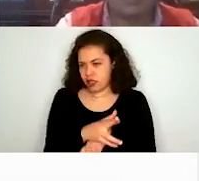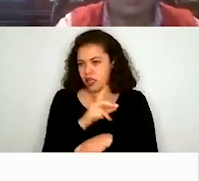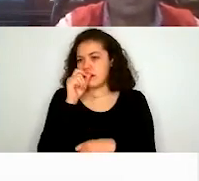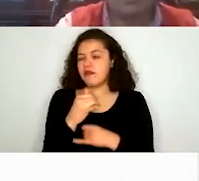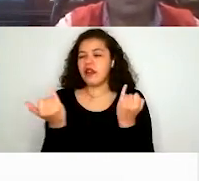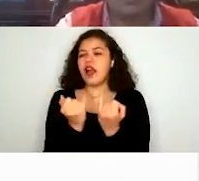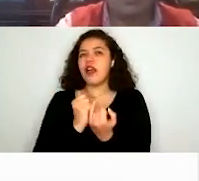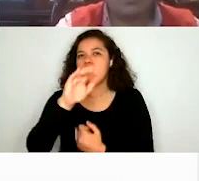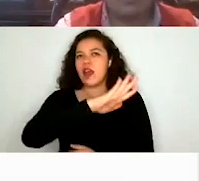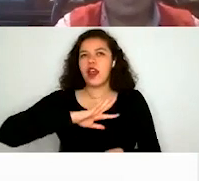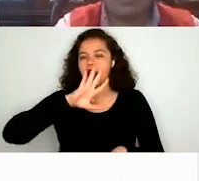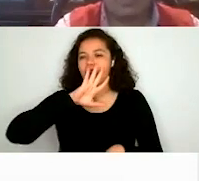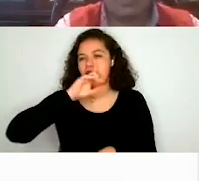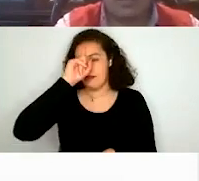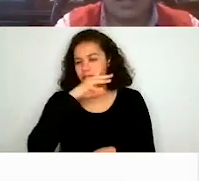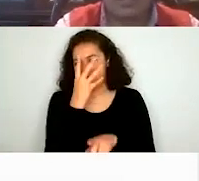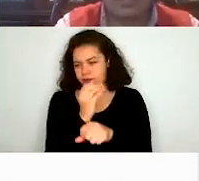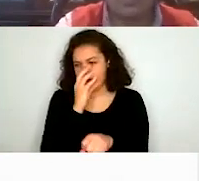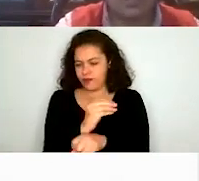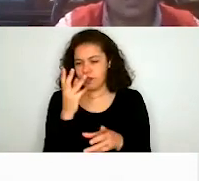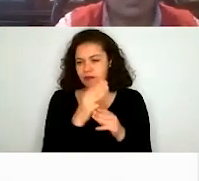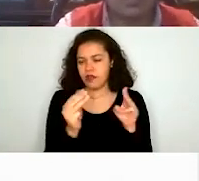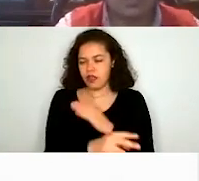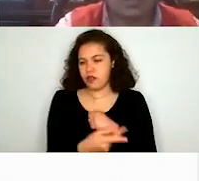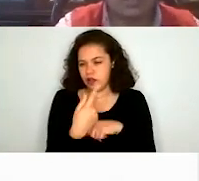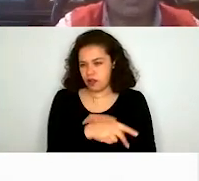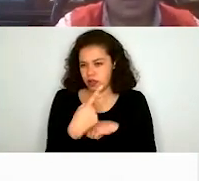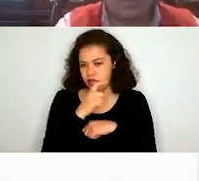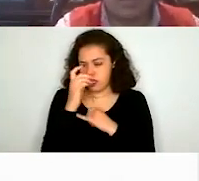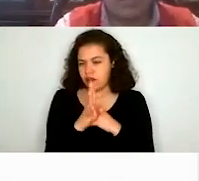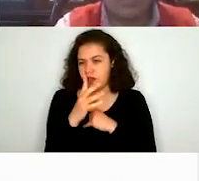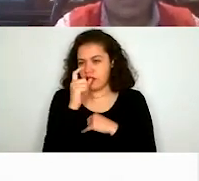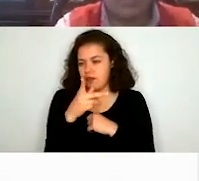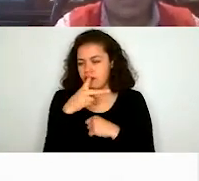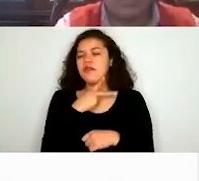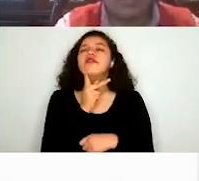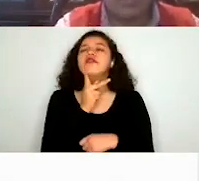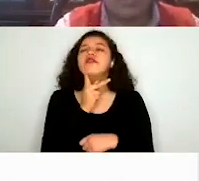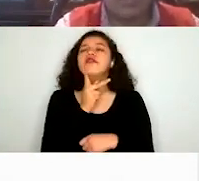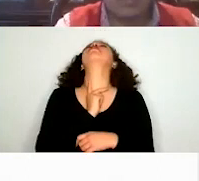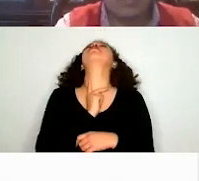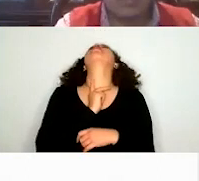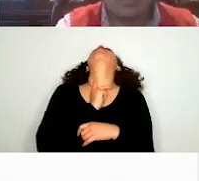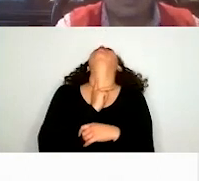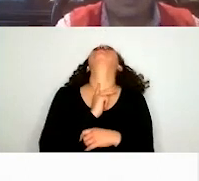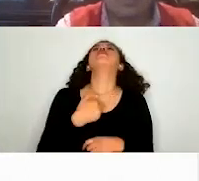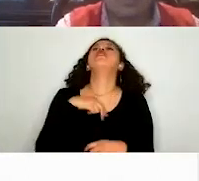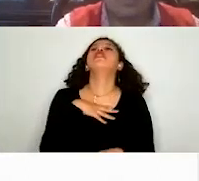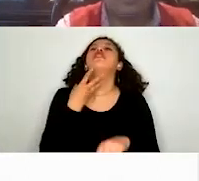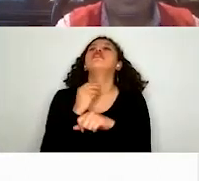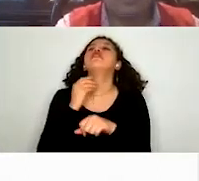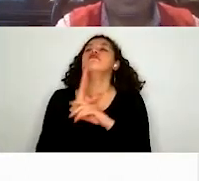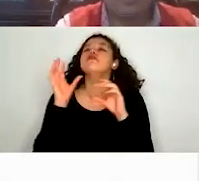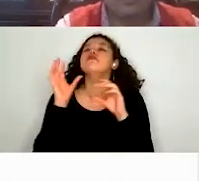como en las áreas de mantenimiento, almacenamiento de materiales peligrosos y combustibles. Y debemos de implementar un programa de mantenimiento